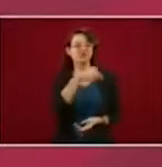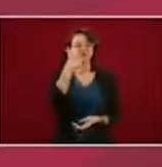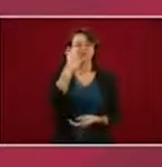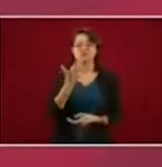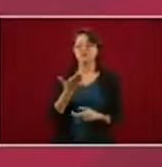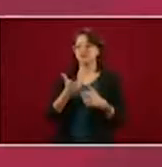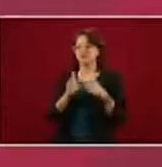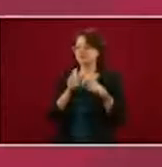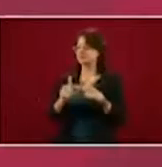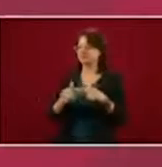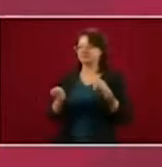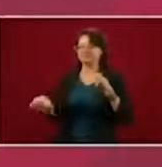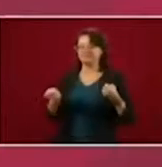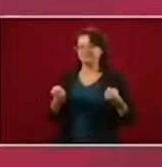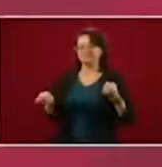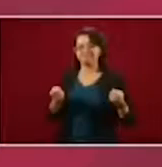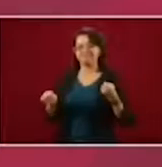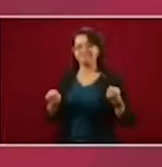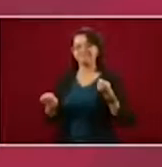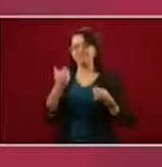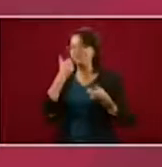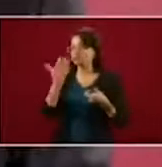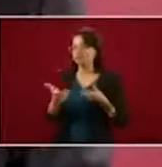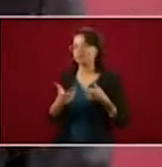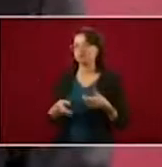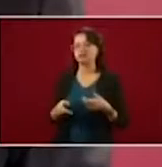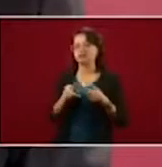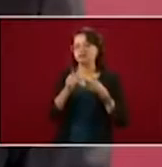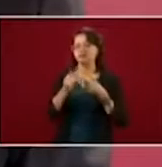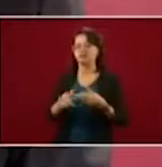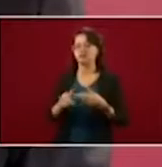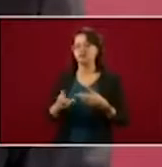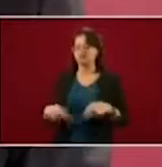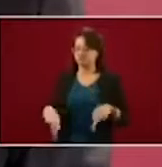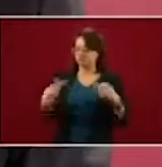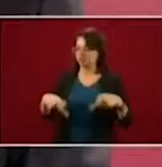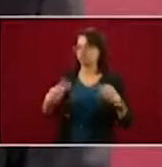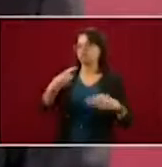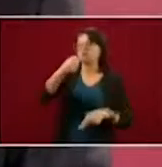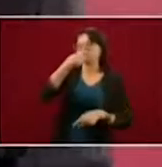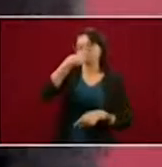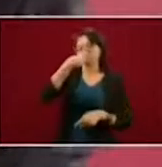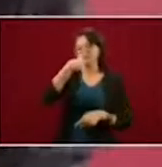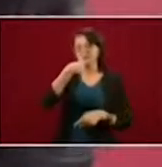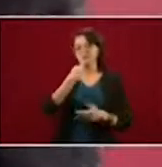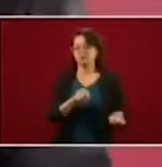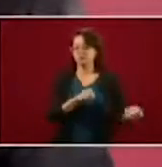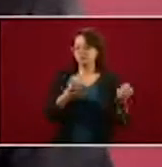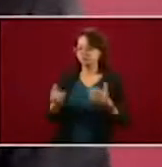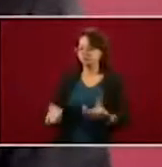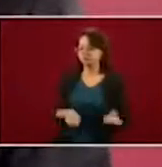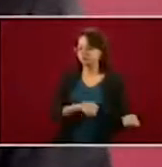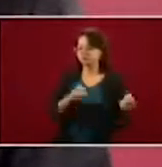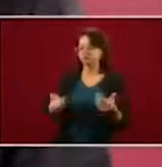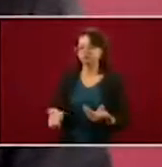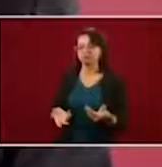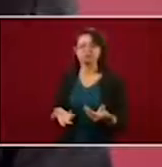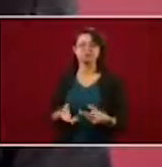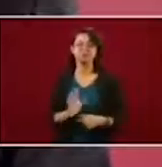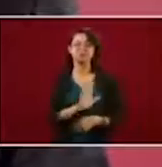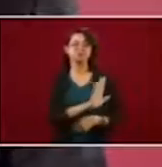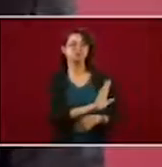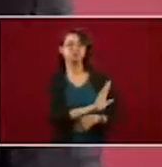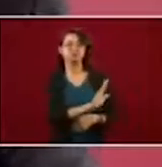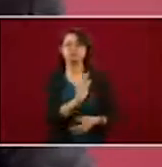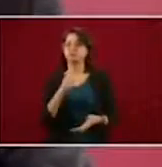el control d y el abad osh este tipo de medicamentos